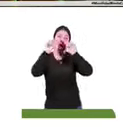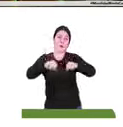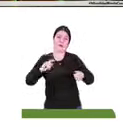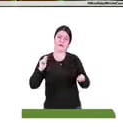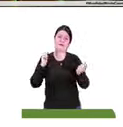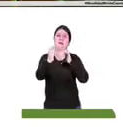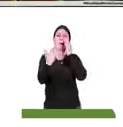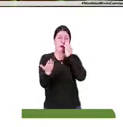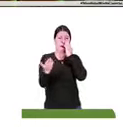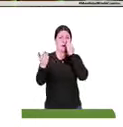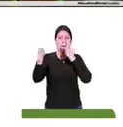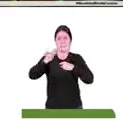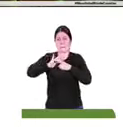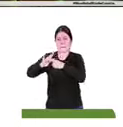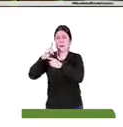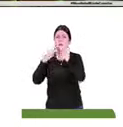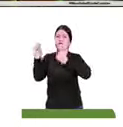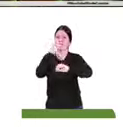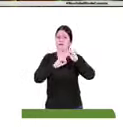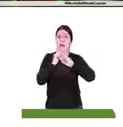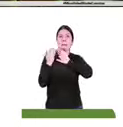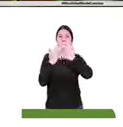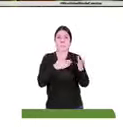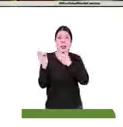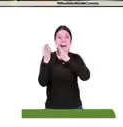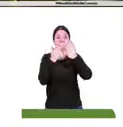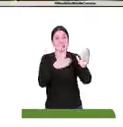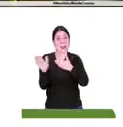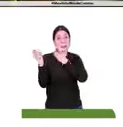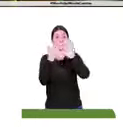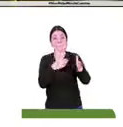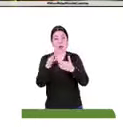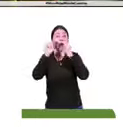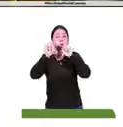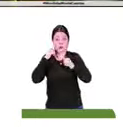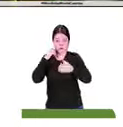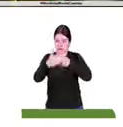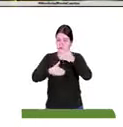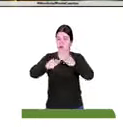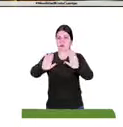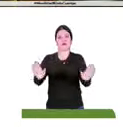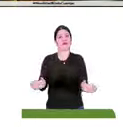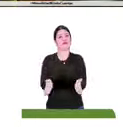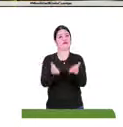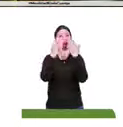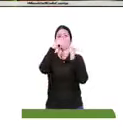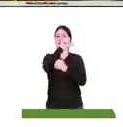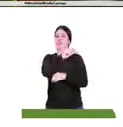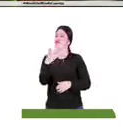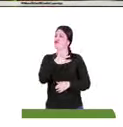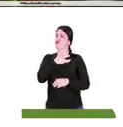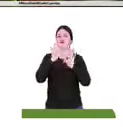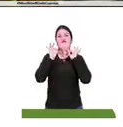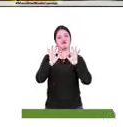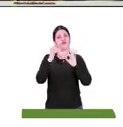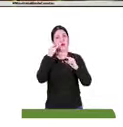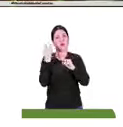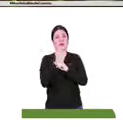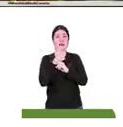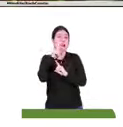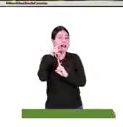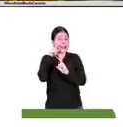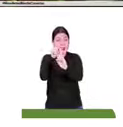implementamos todos estos planes para avanzar de manera importante en mejorar la satisfacción de nuestros usuarios, que es nuestra